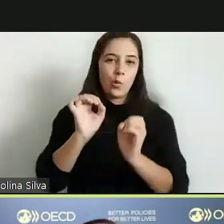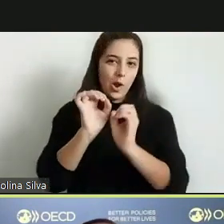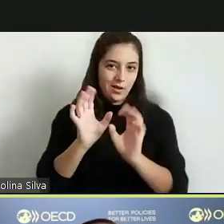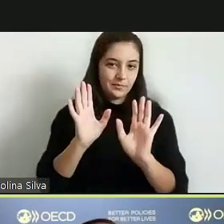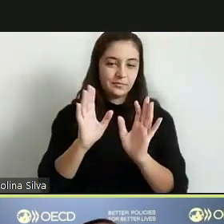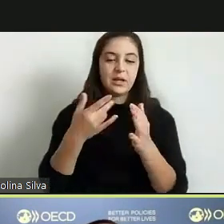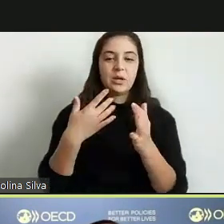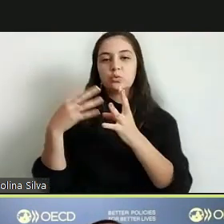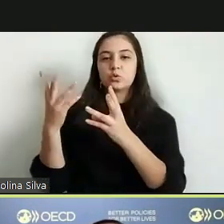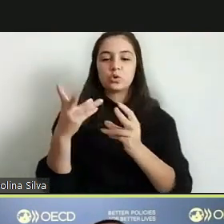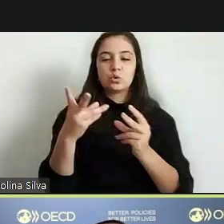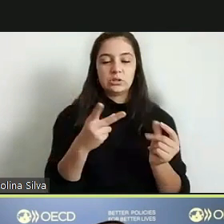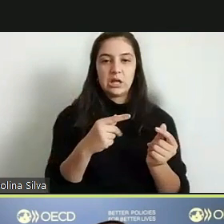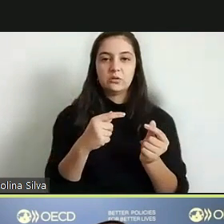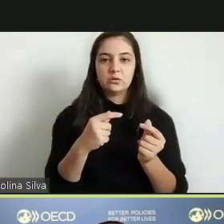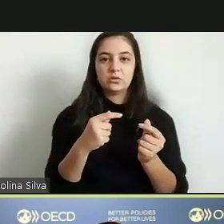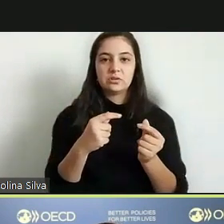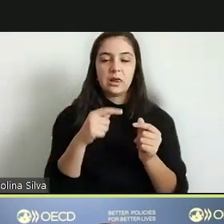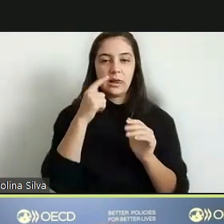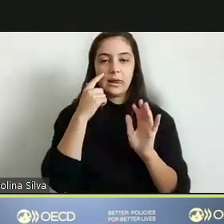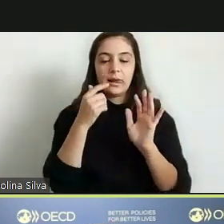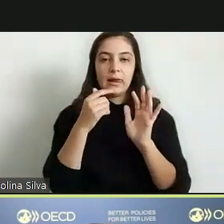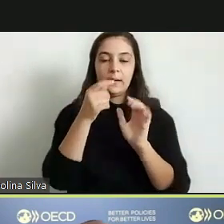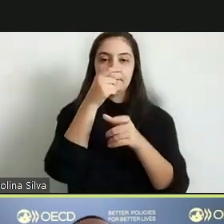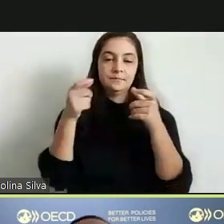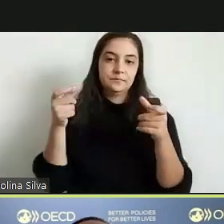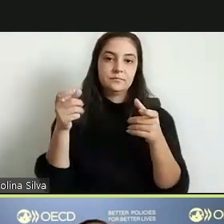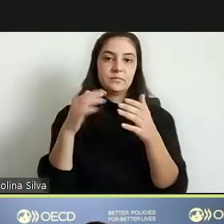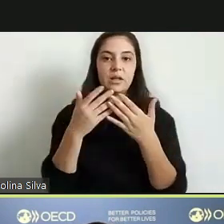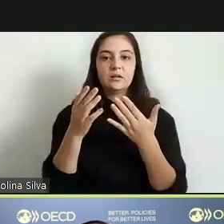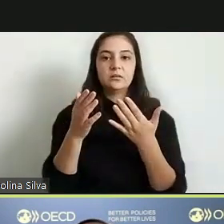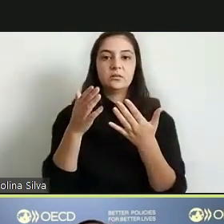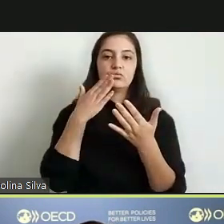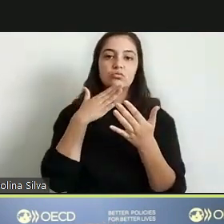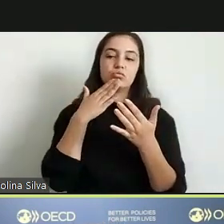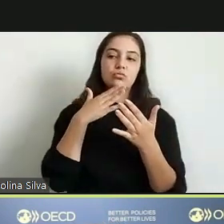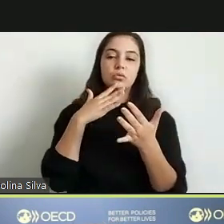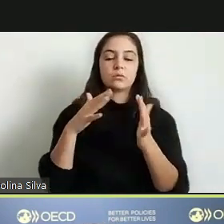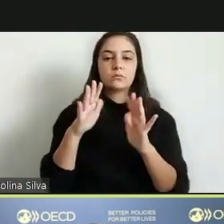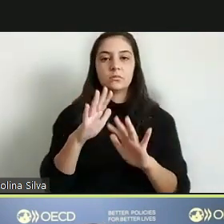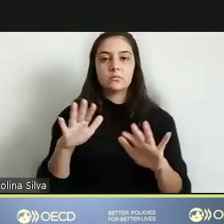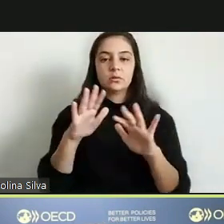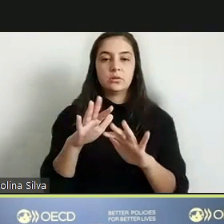que las personas más vulnerables, los que reportan que